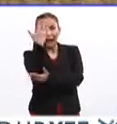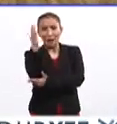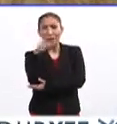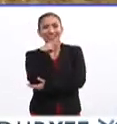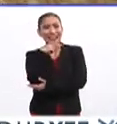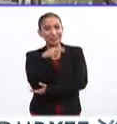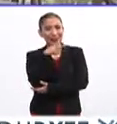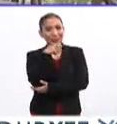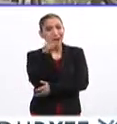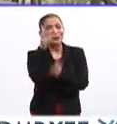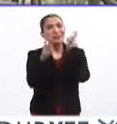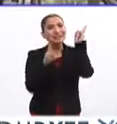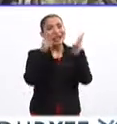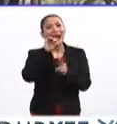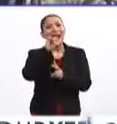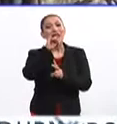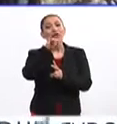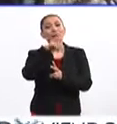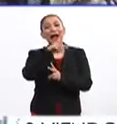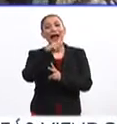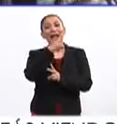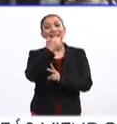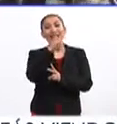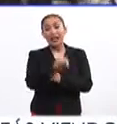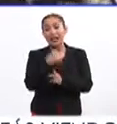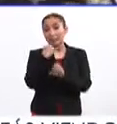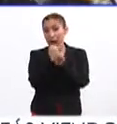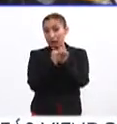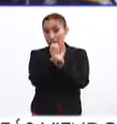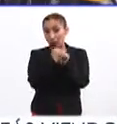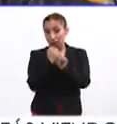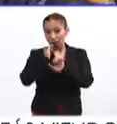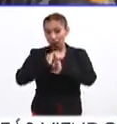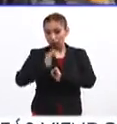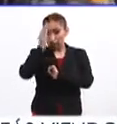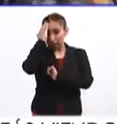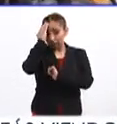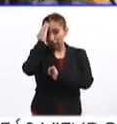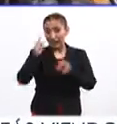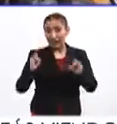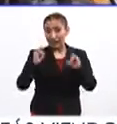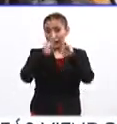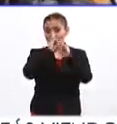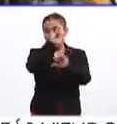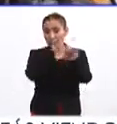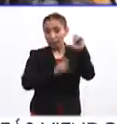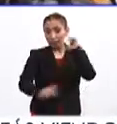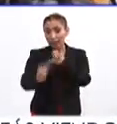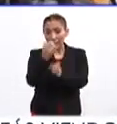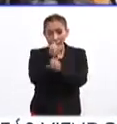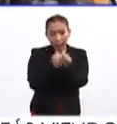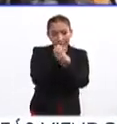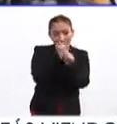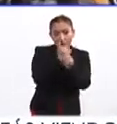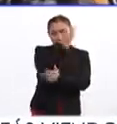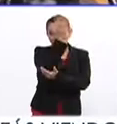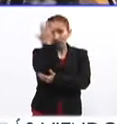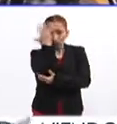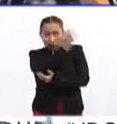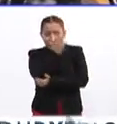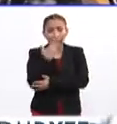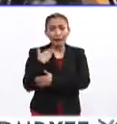de Navidad, nos visita Carlos Mayén Rivera, investigador titular del Instituto Nacional de Investigaciones